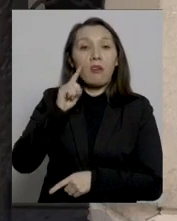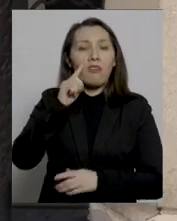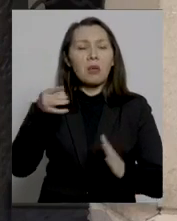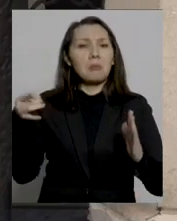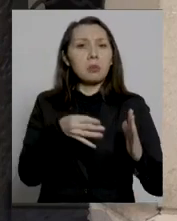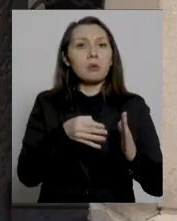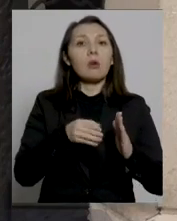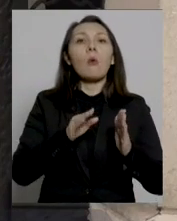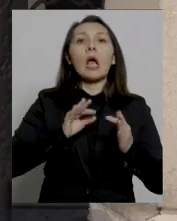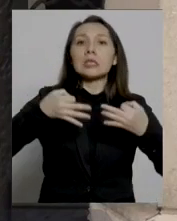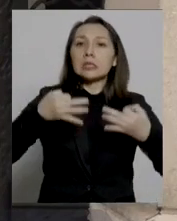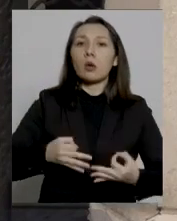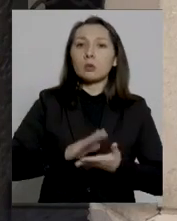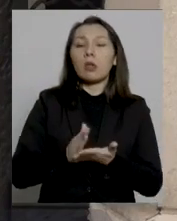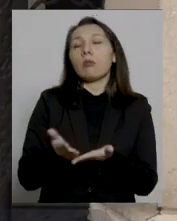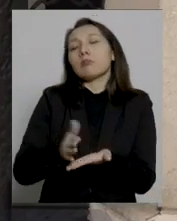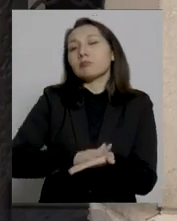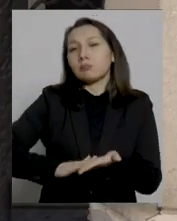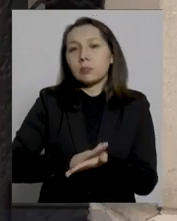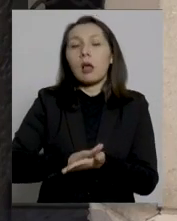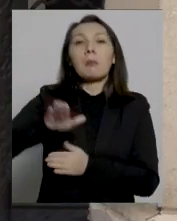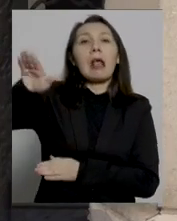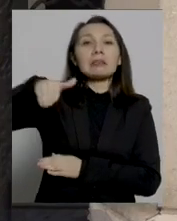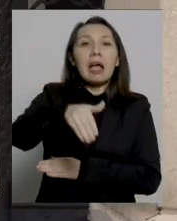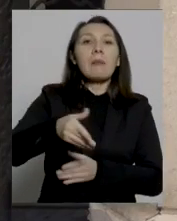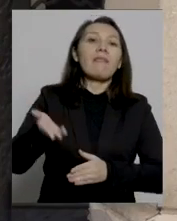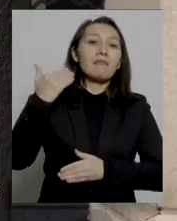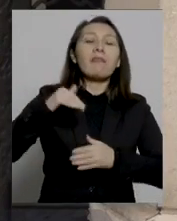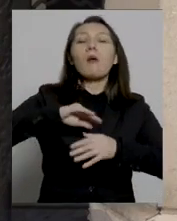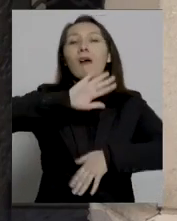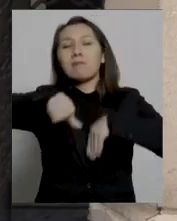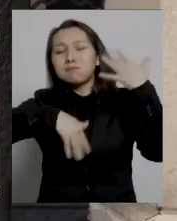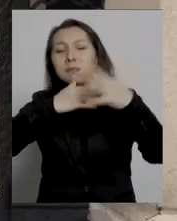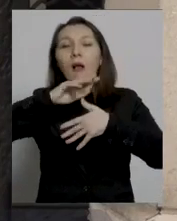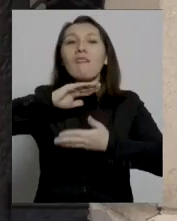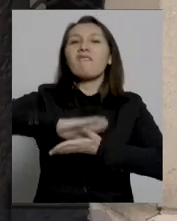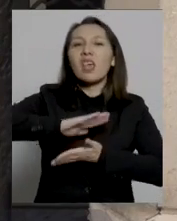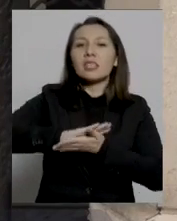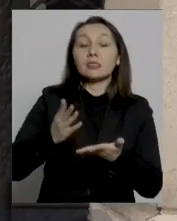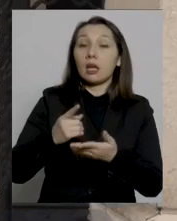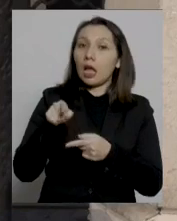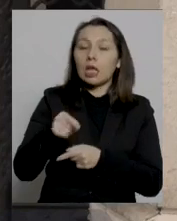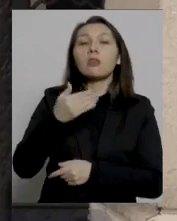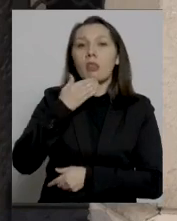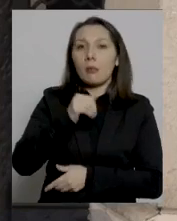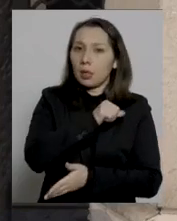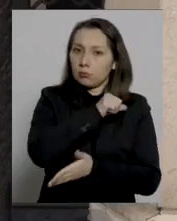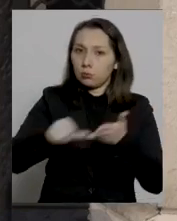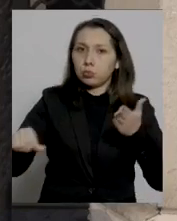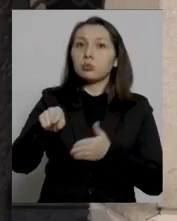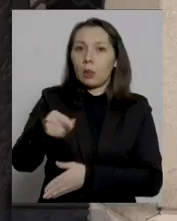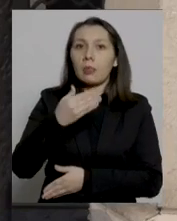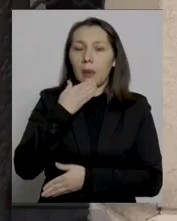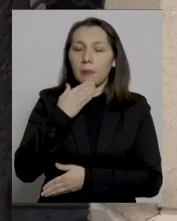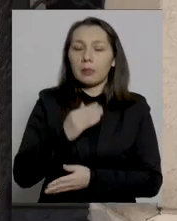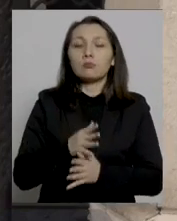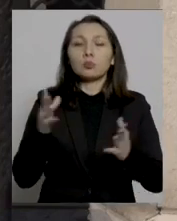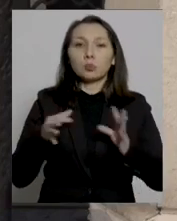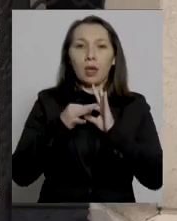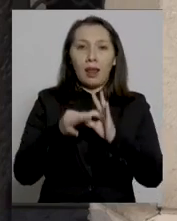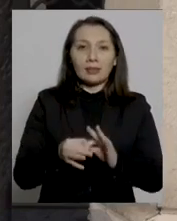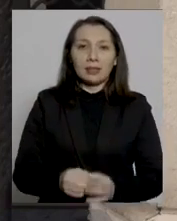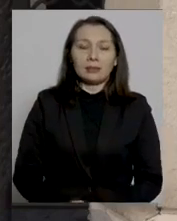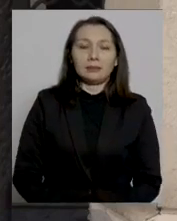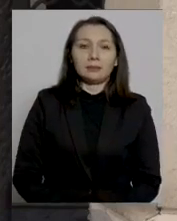vulneren la seguridad sanitaria, como por ejemplo convocar a eventos o a fiestas, lo que también va a ser duramente penalizado. Muchísimas